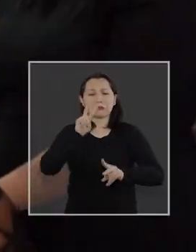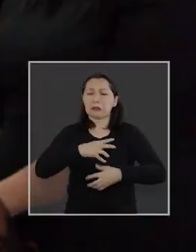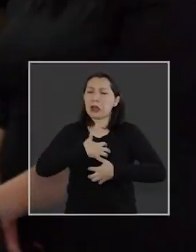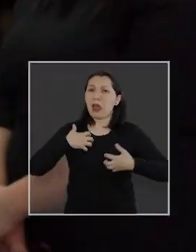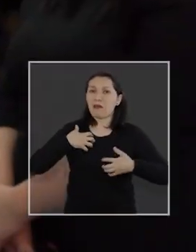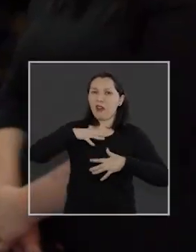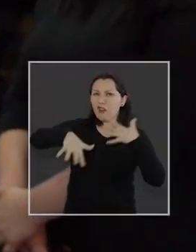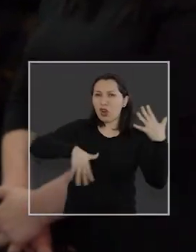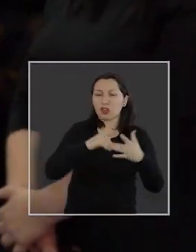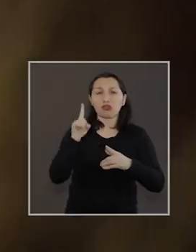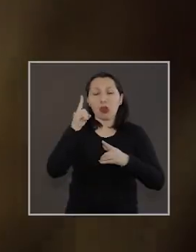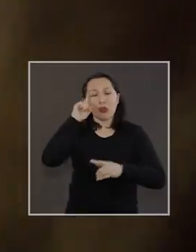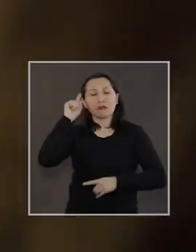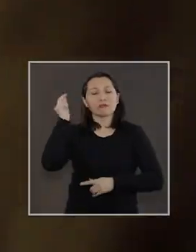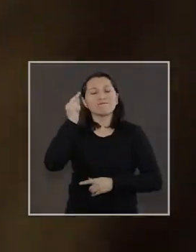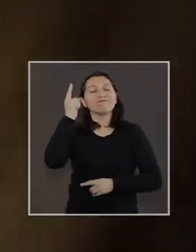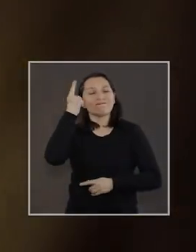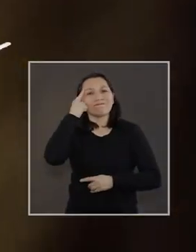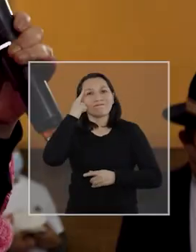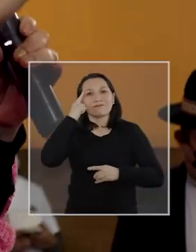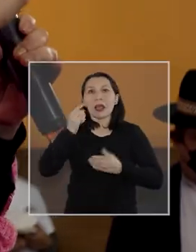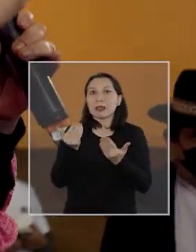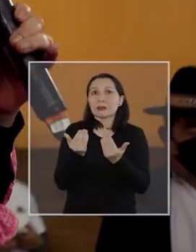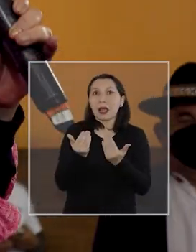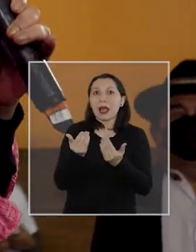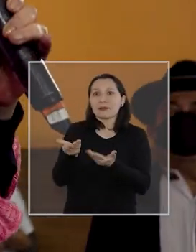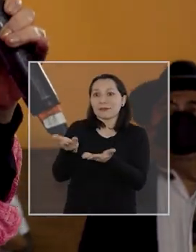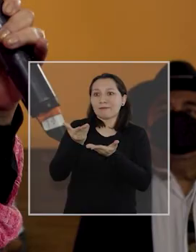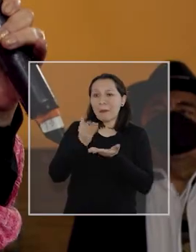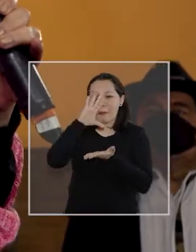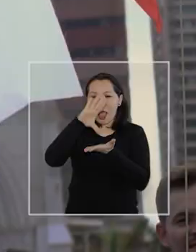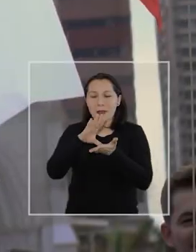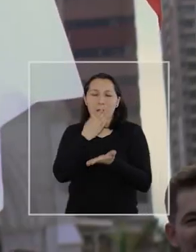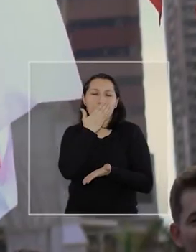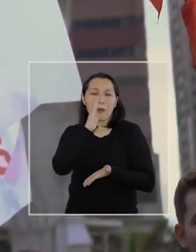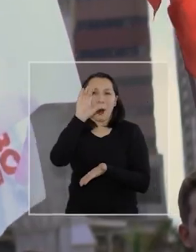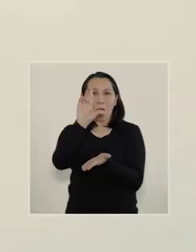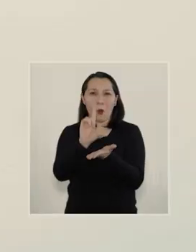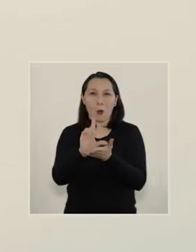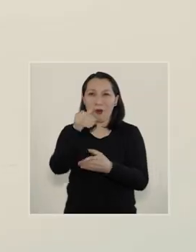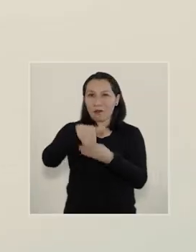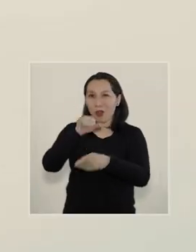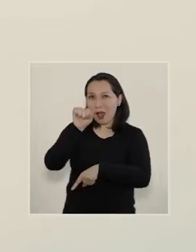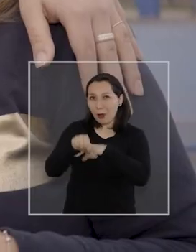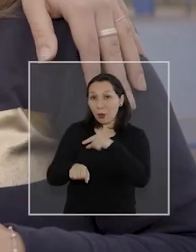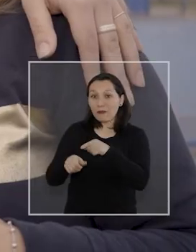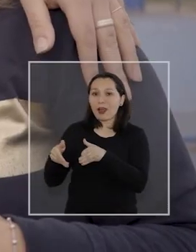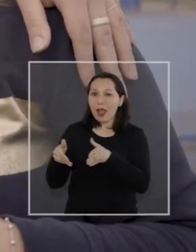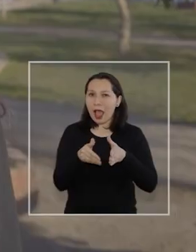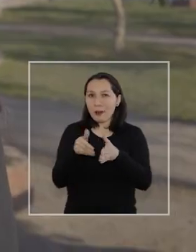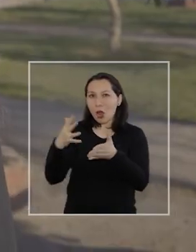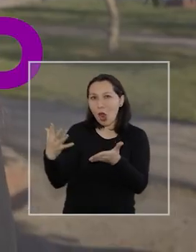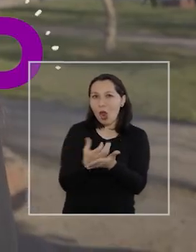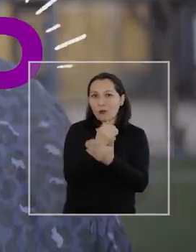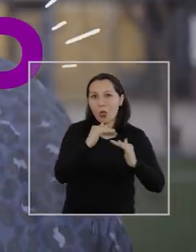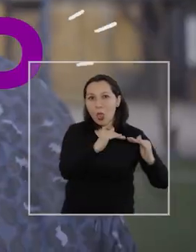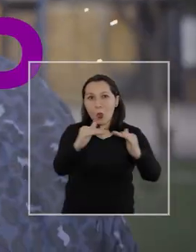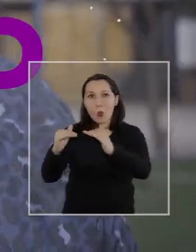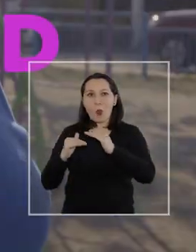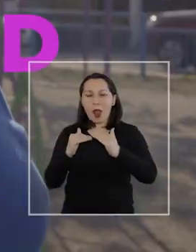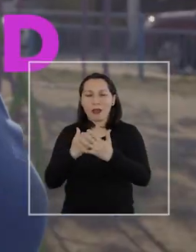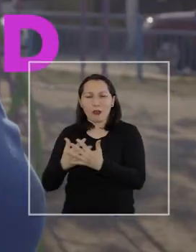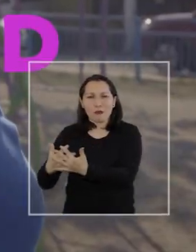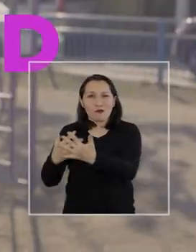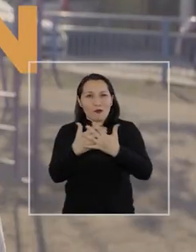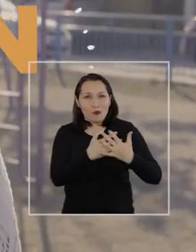rabia, sin violencia, solo impulsadas por la esperanza de hacer de nuestro país un lugar mejor. Votar apruebo es el camino para lograr la igualdad,